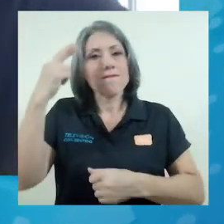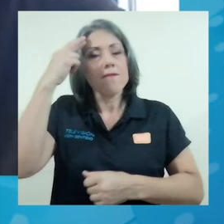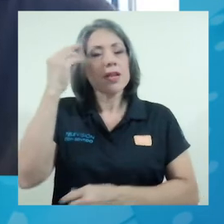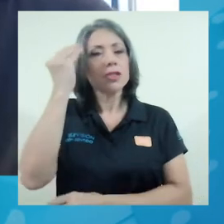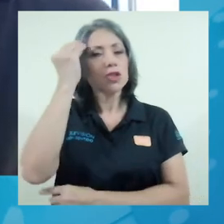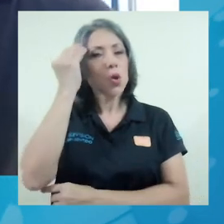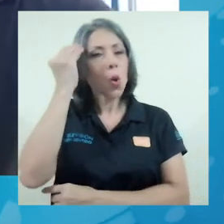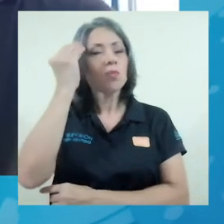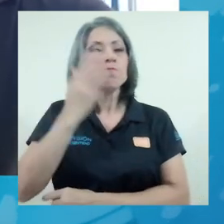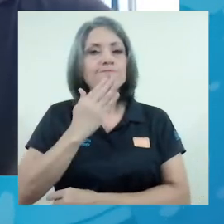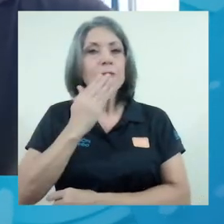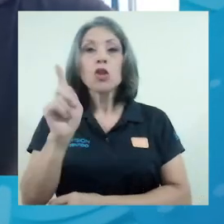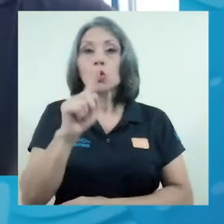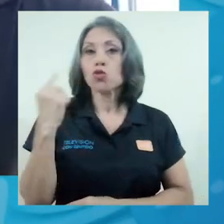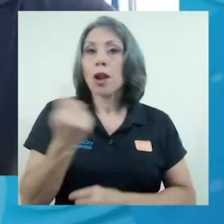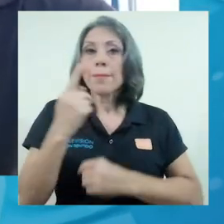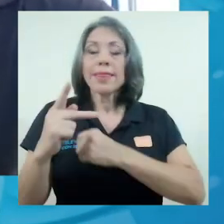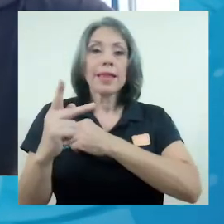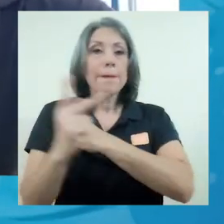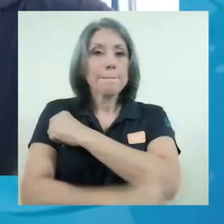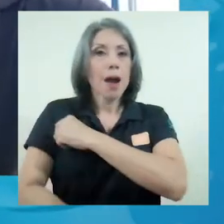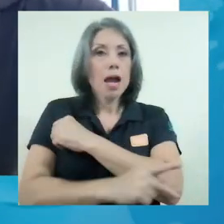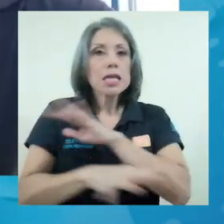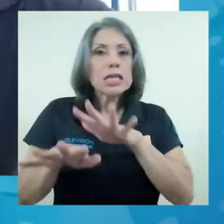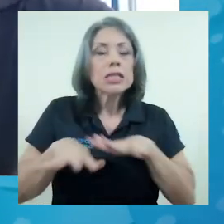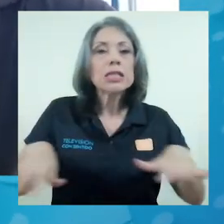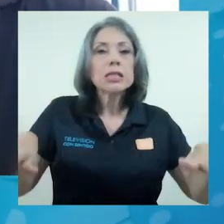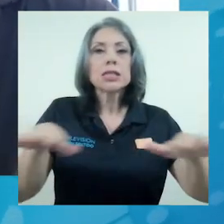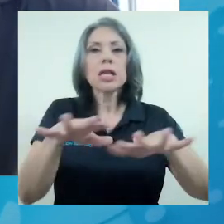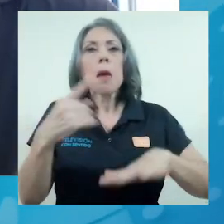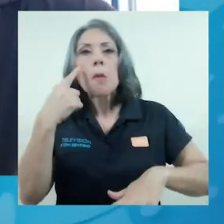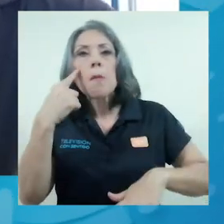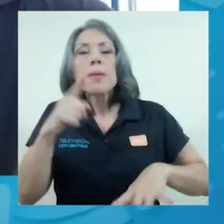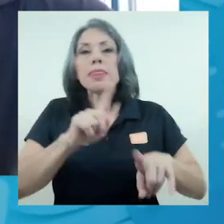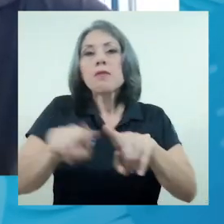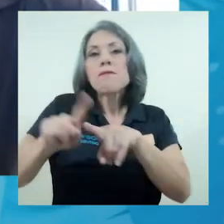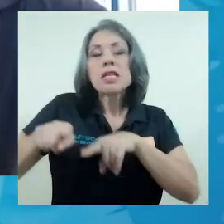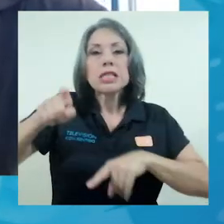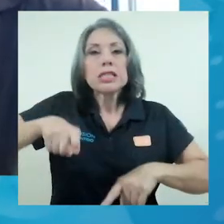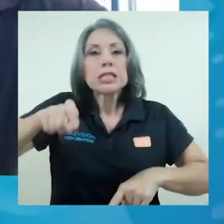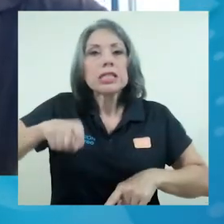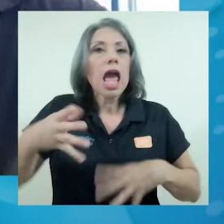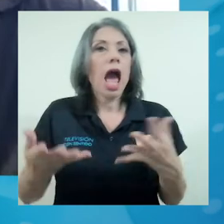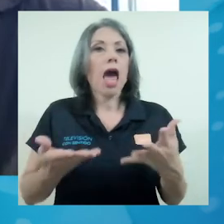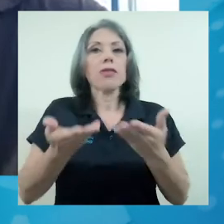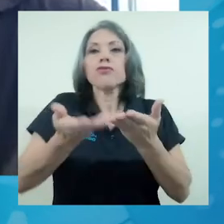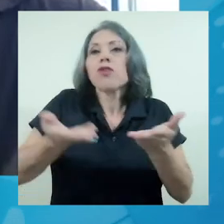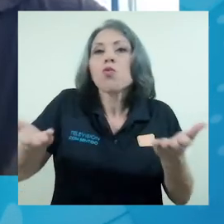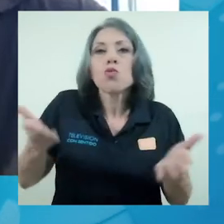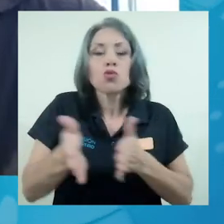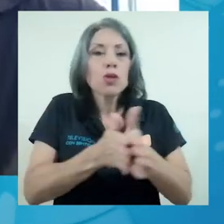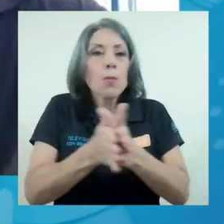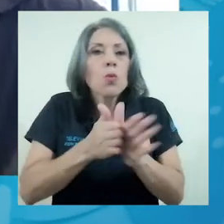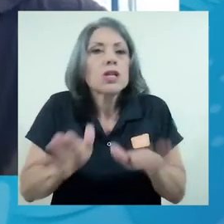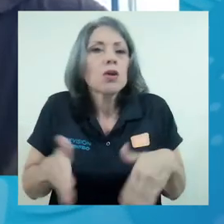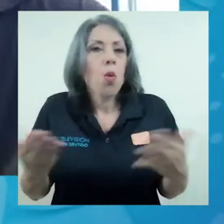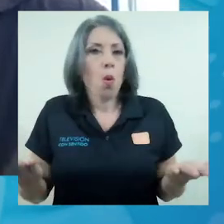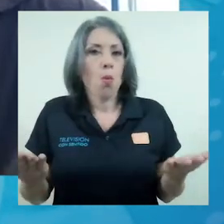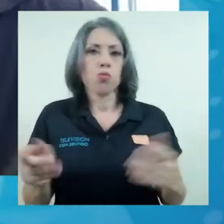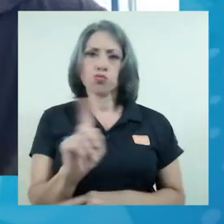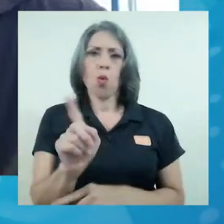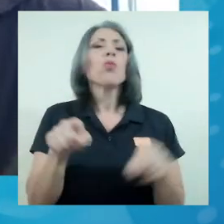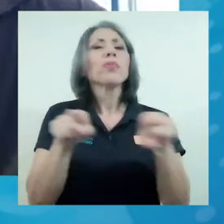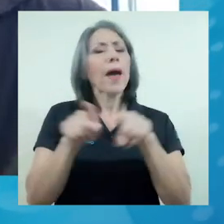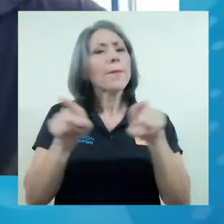y en la forma en que deberíamos estar aprovechando los recursos sino también a nivel a nivel individual de uno reflexionar sobre